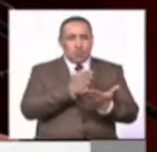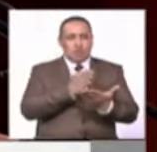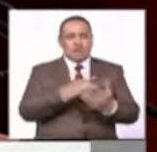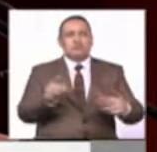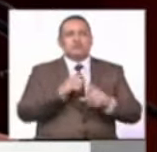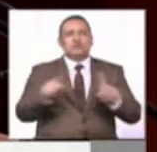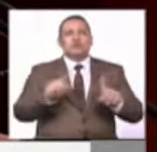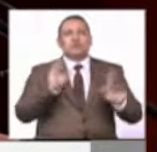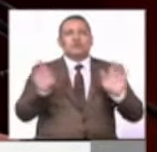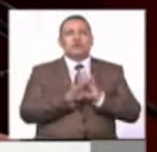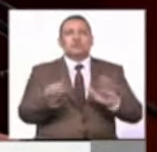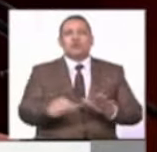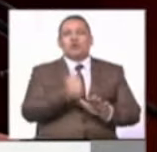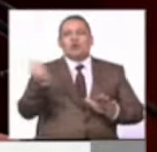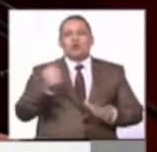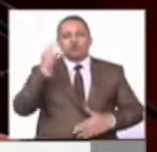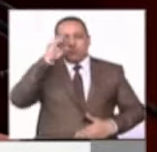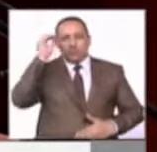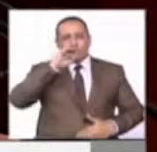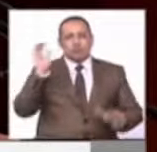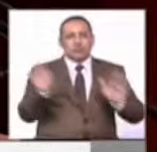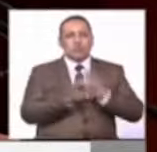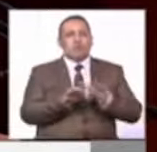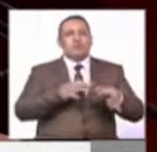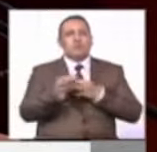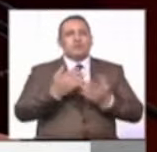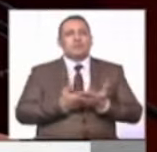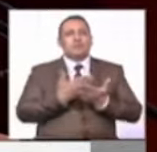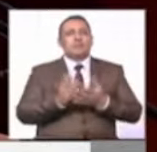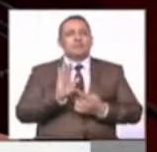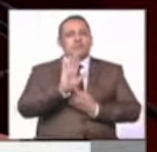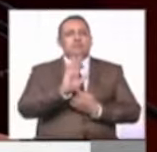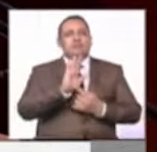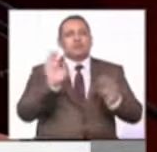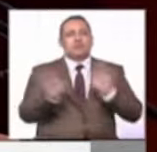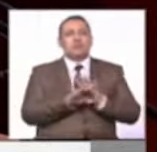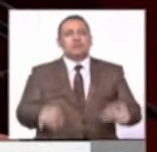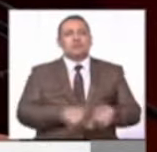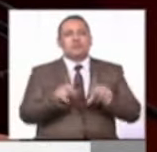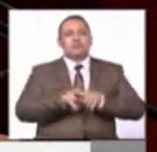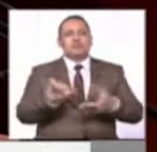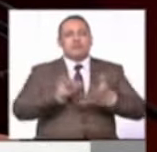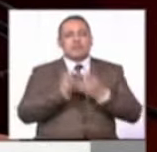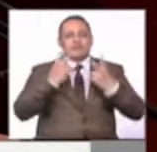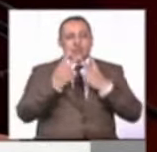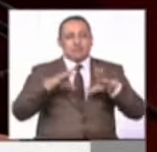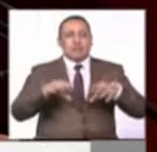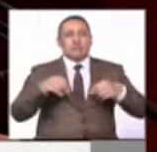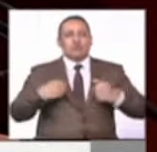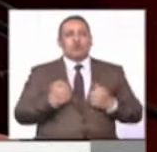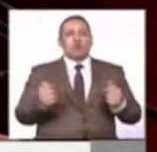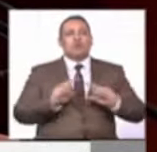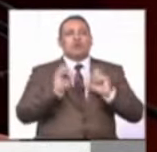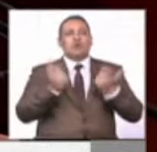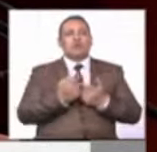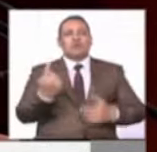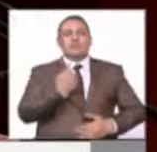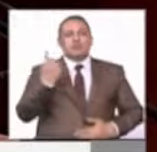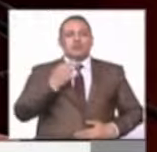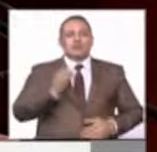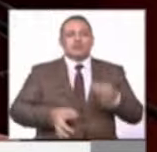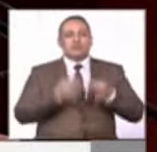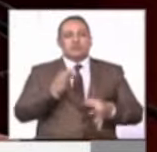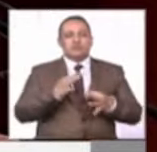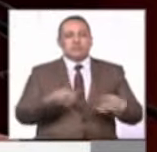que acudir ir a otros criterios como los que aquí se plantean y como los que fueron acogidos por la junta Nacional de justicia